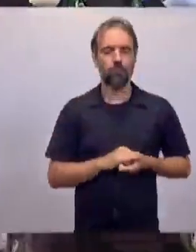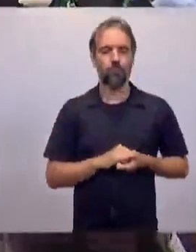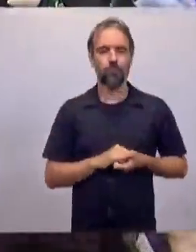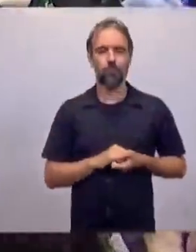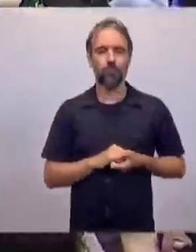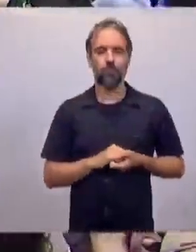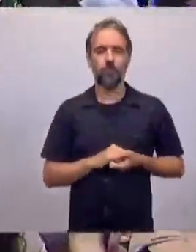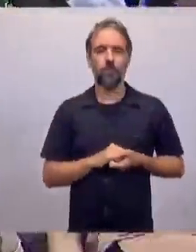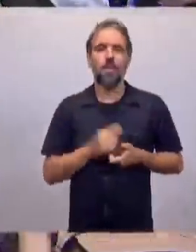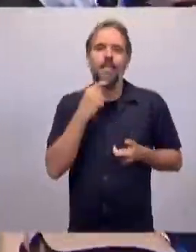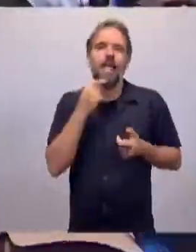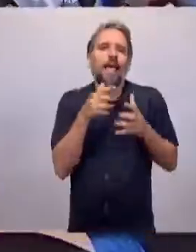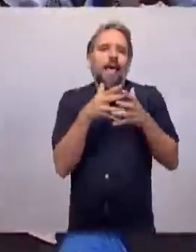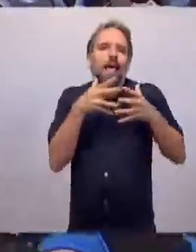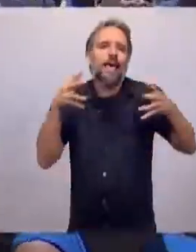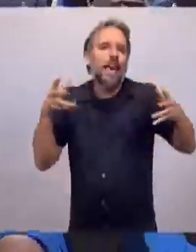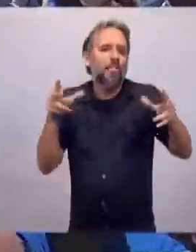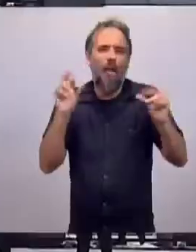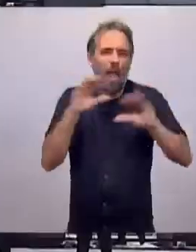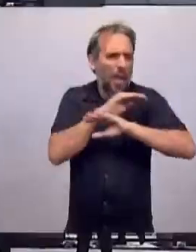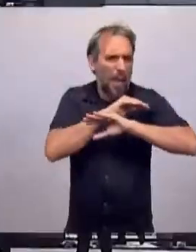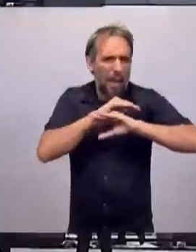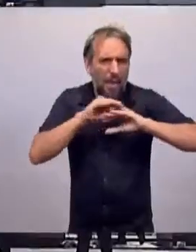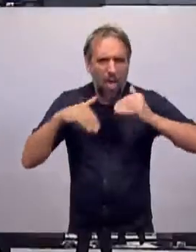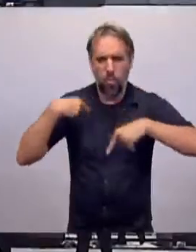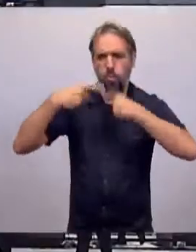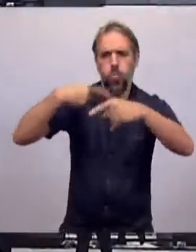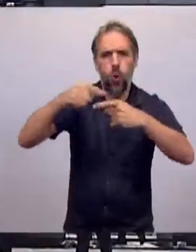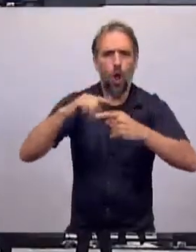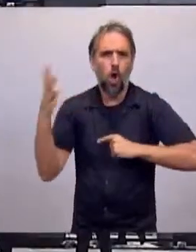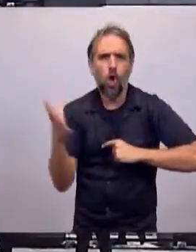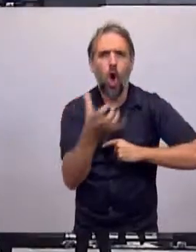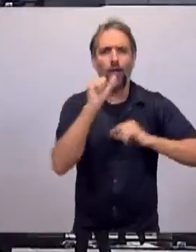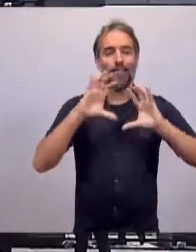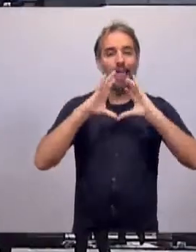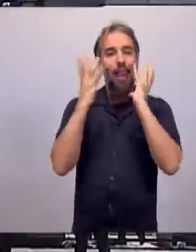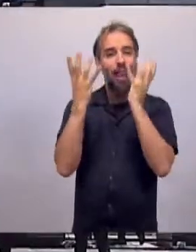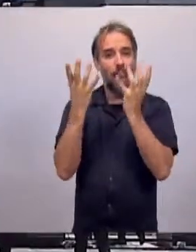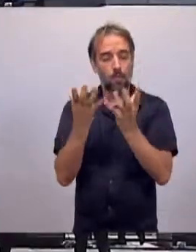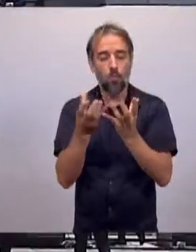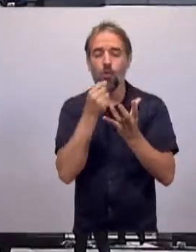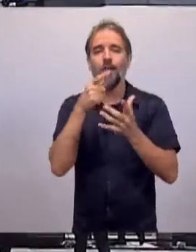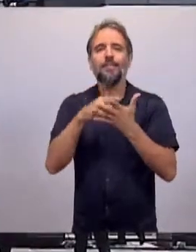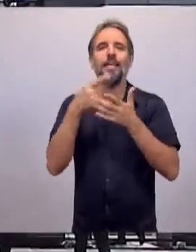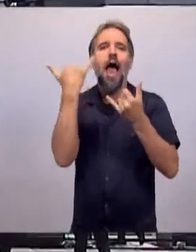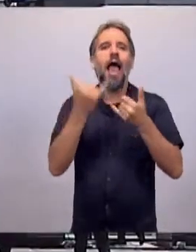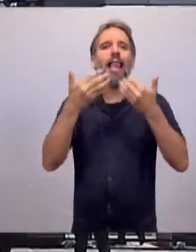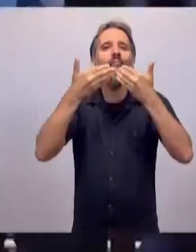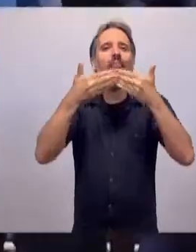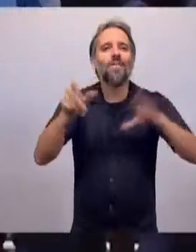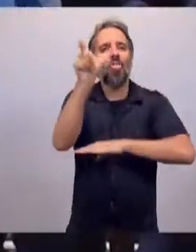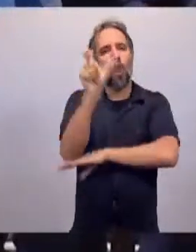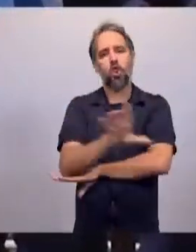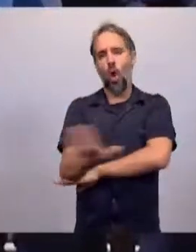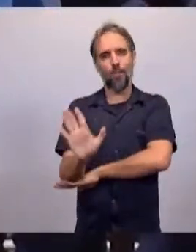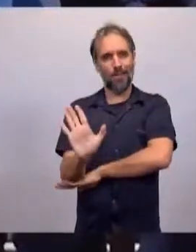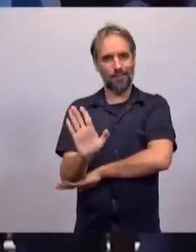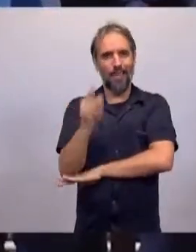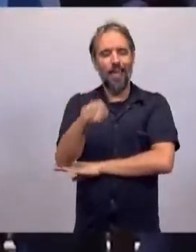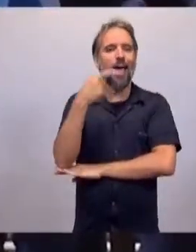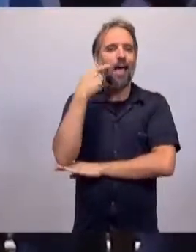Nada grande, nada estable y duradero se conquista en el mundo cuando se trata de la libertad de los hombres y